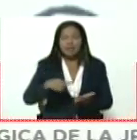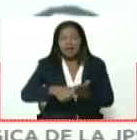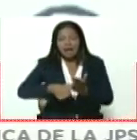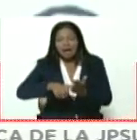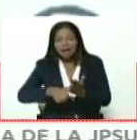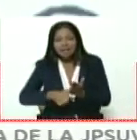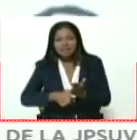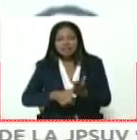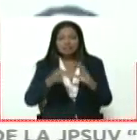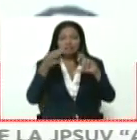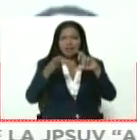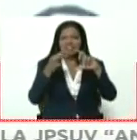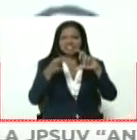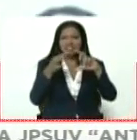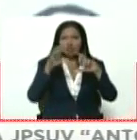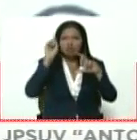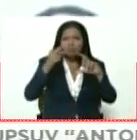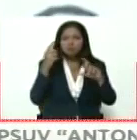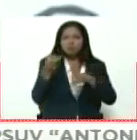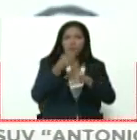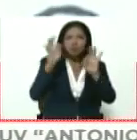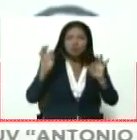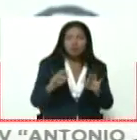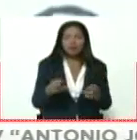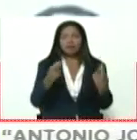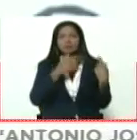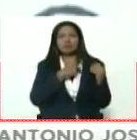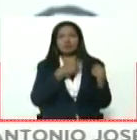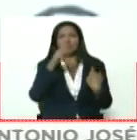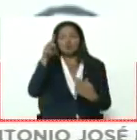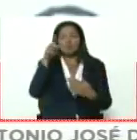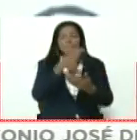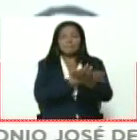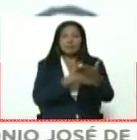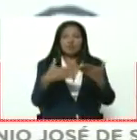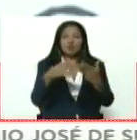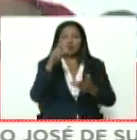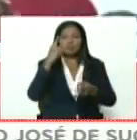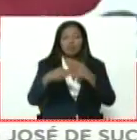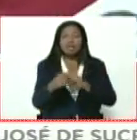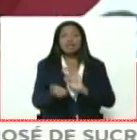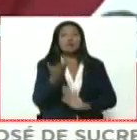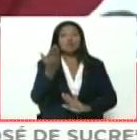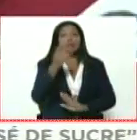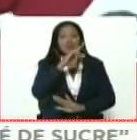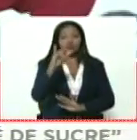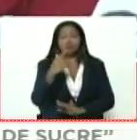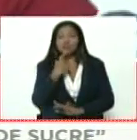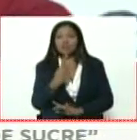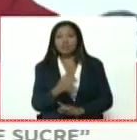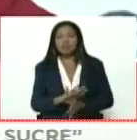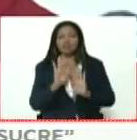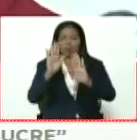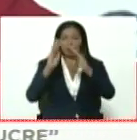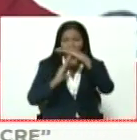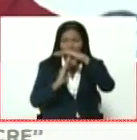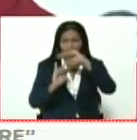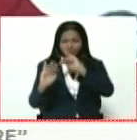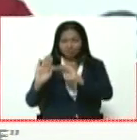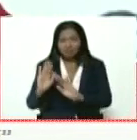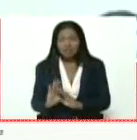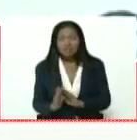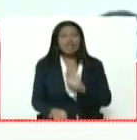tenemos una tarea grandísima. Un millón y medio. Muy importante, menos mal Robetza, permíteme.